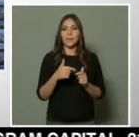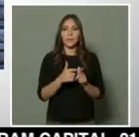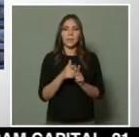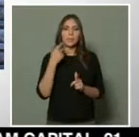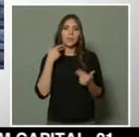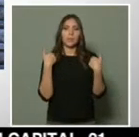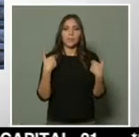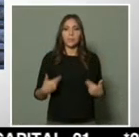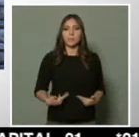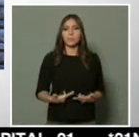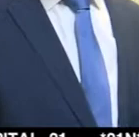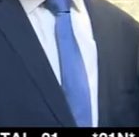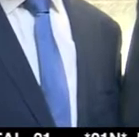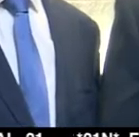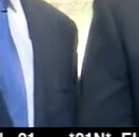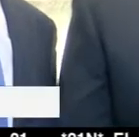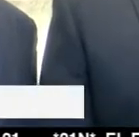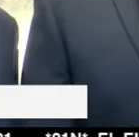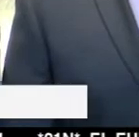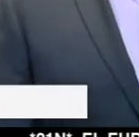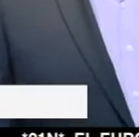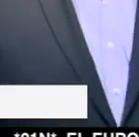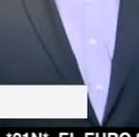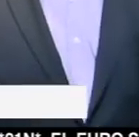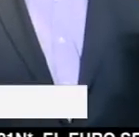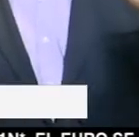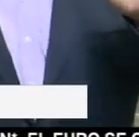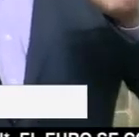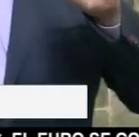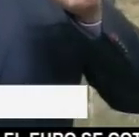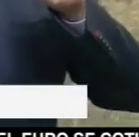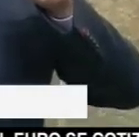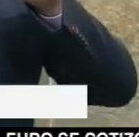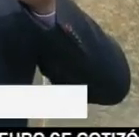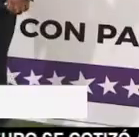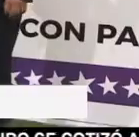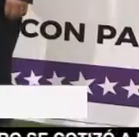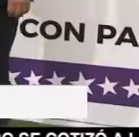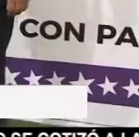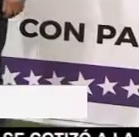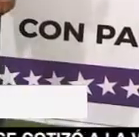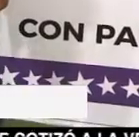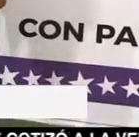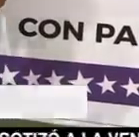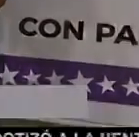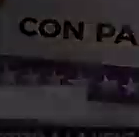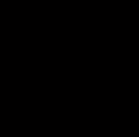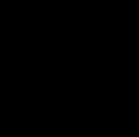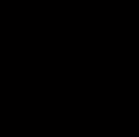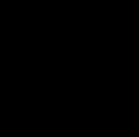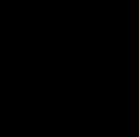mejorar las vialidades y banquetas de los pueblos y barrios originarios. Eric Pinto, 21 Noticias.